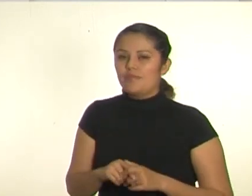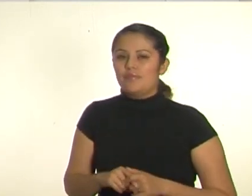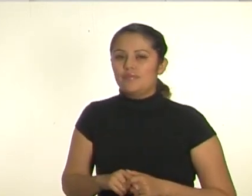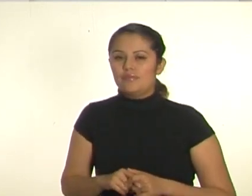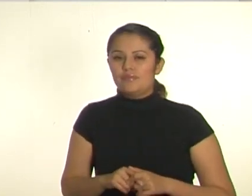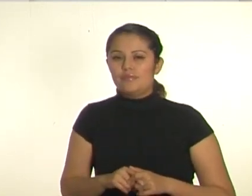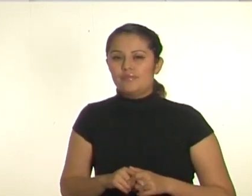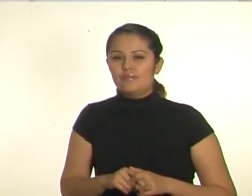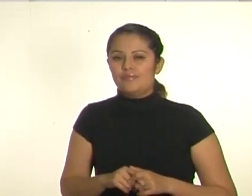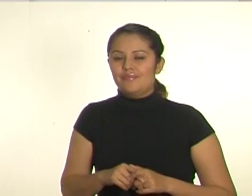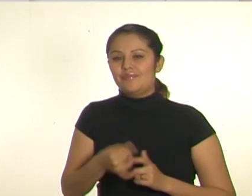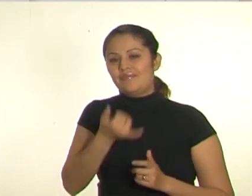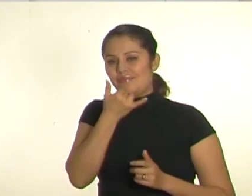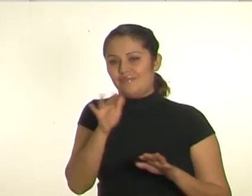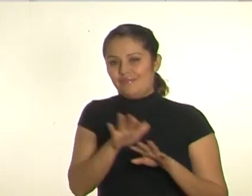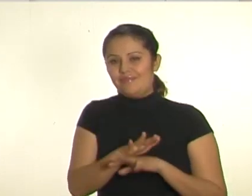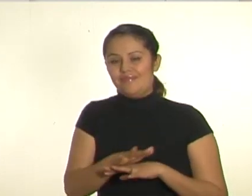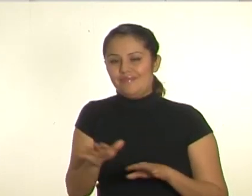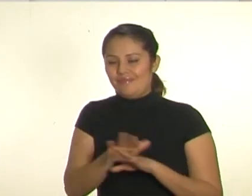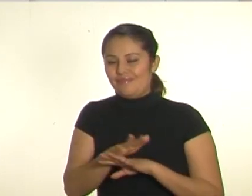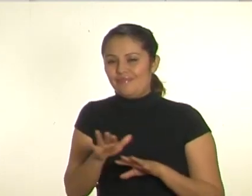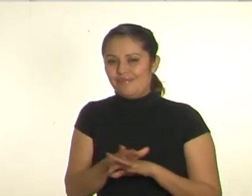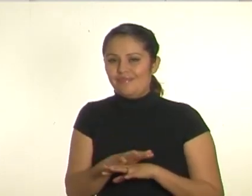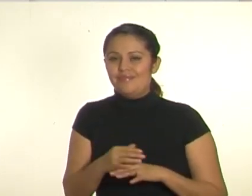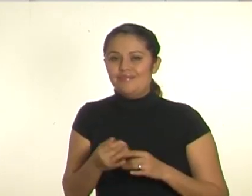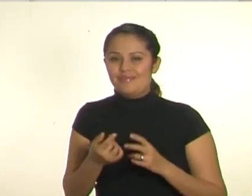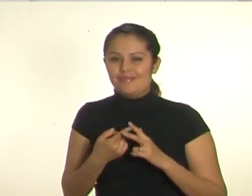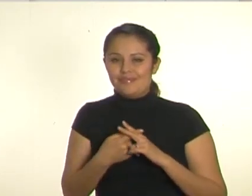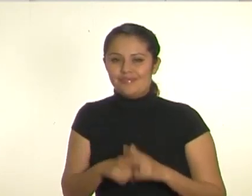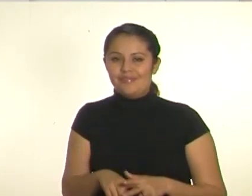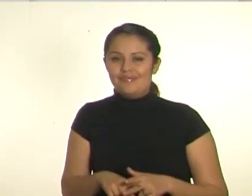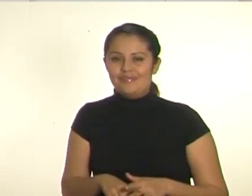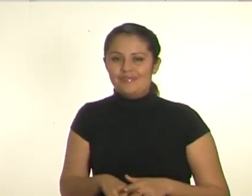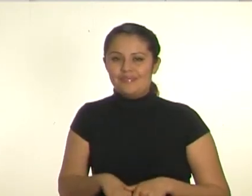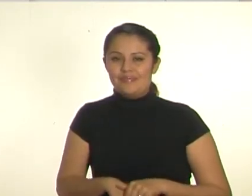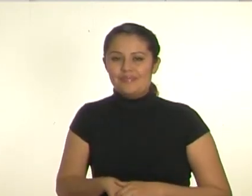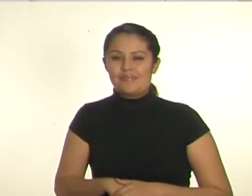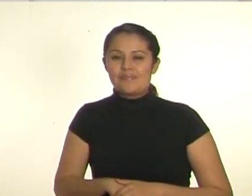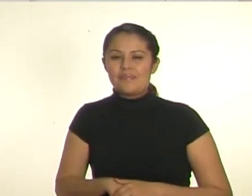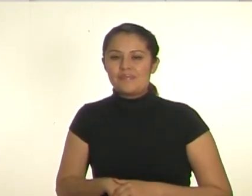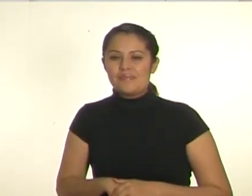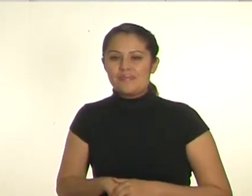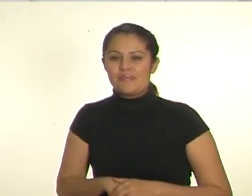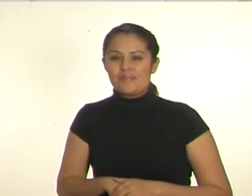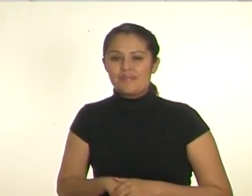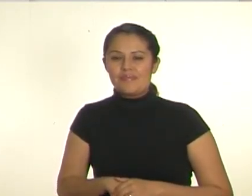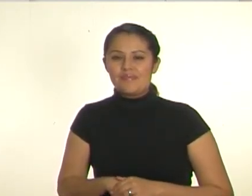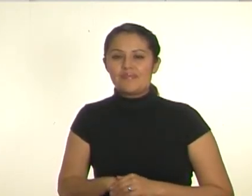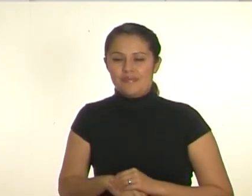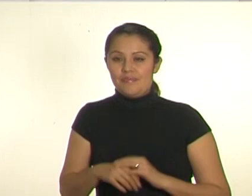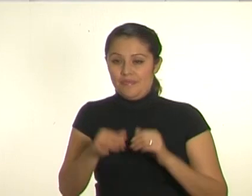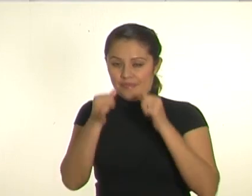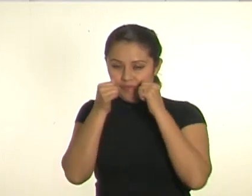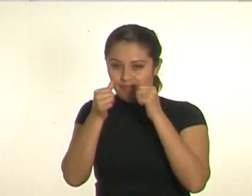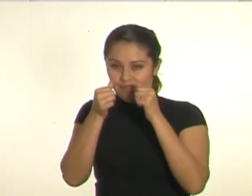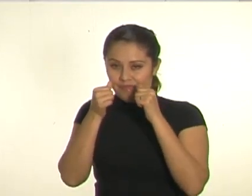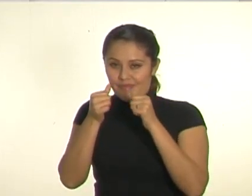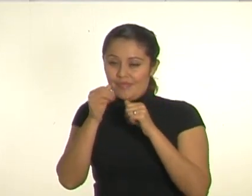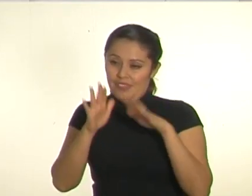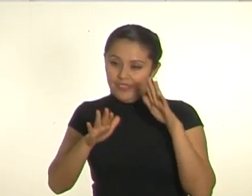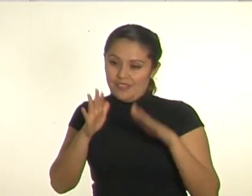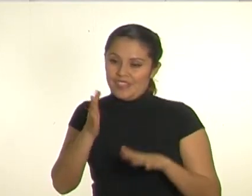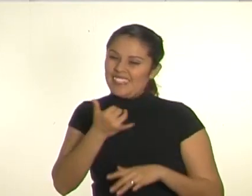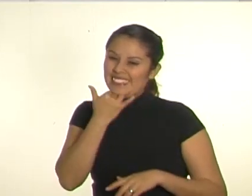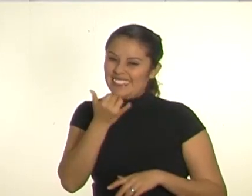la apertura van hacia arriba, perdón, niños. Esto sí tenemos que tener mucha atención porque a veces nos